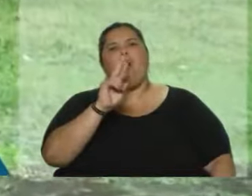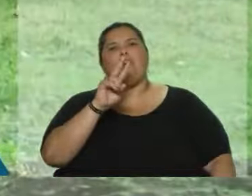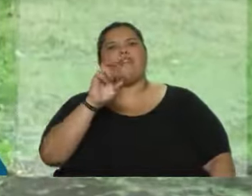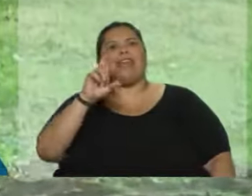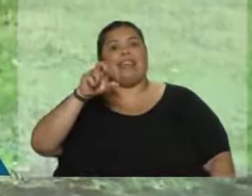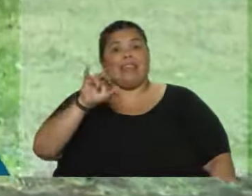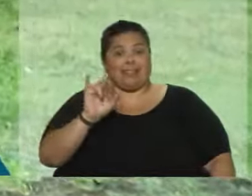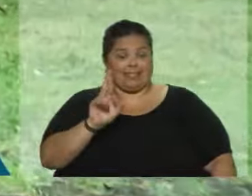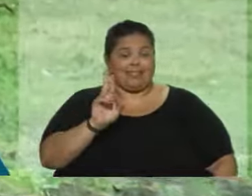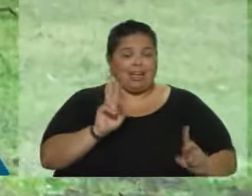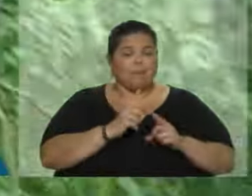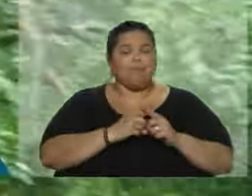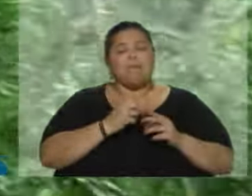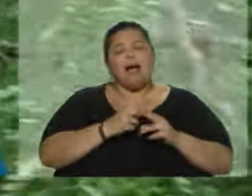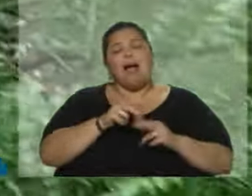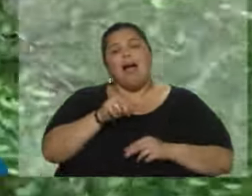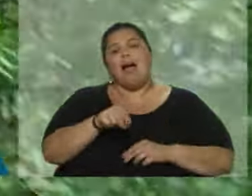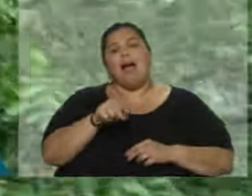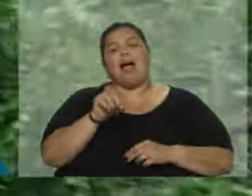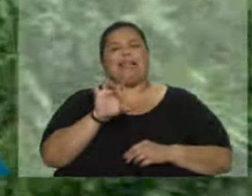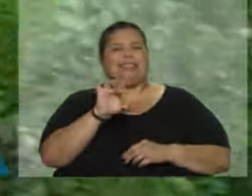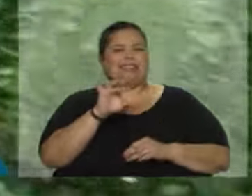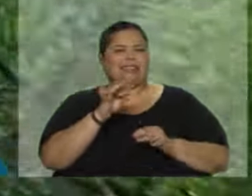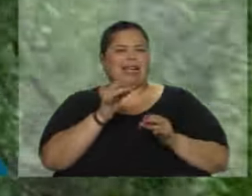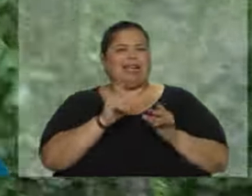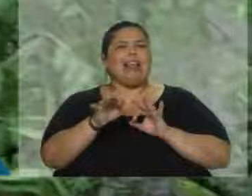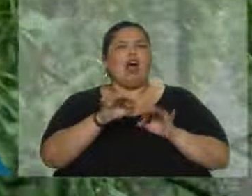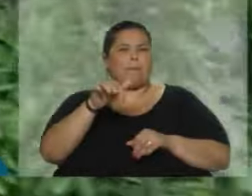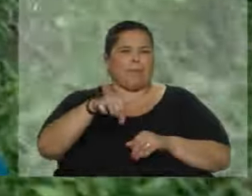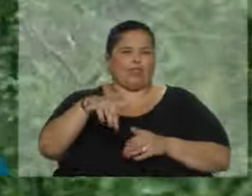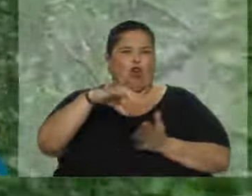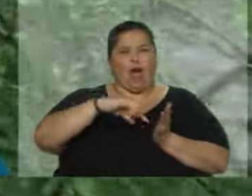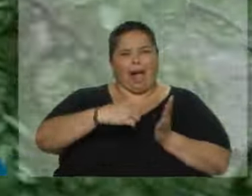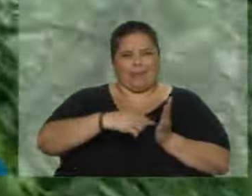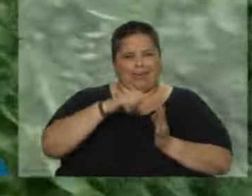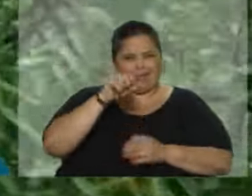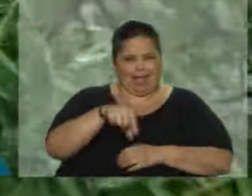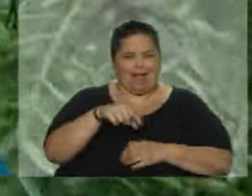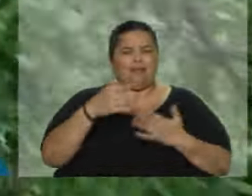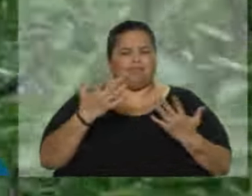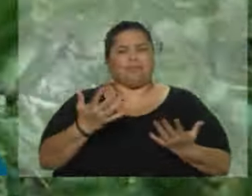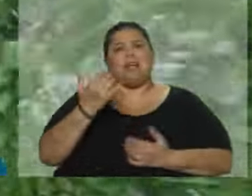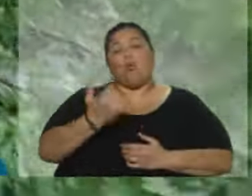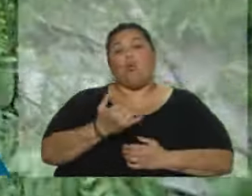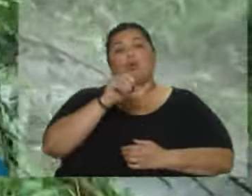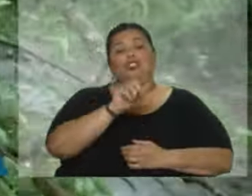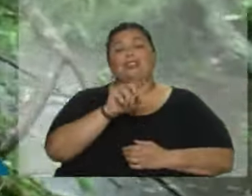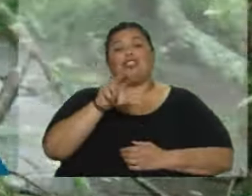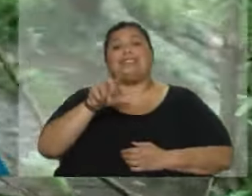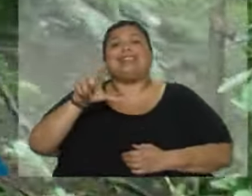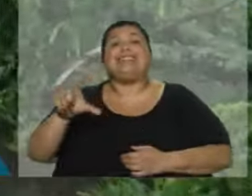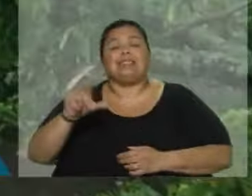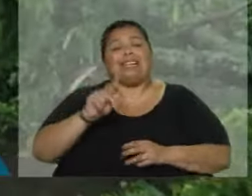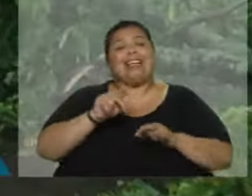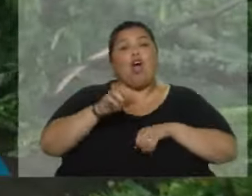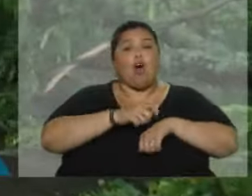la hora 8 de la mañana de este martes se registraron ráfagas de viento que superaron en algunos casos los 137 kilómetros por hora. Esto provocó